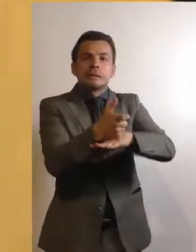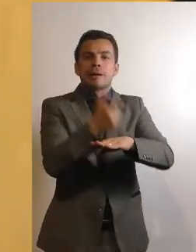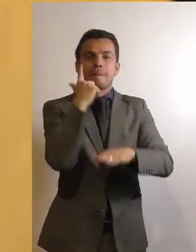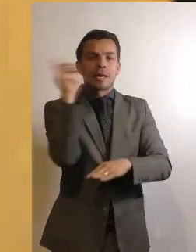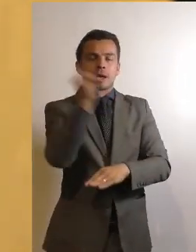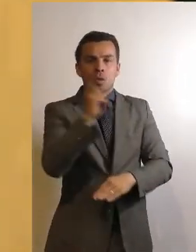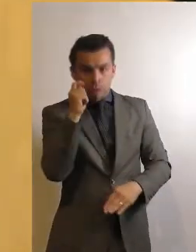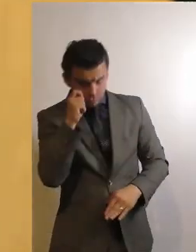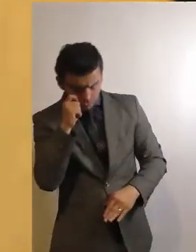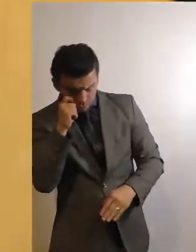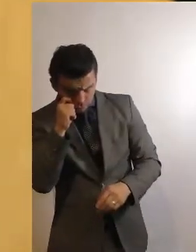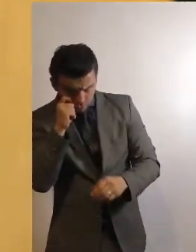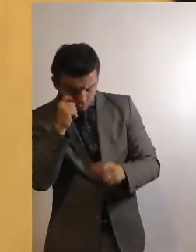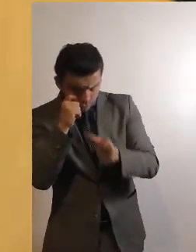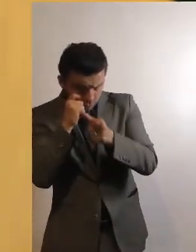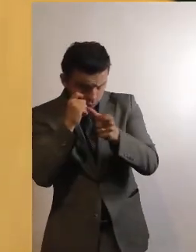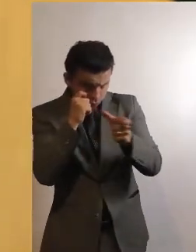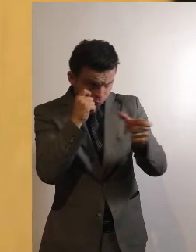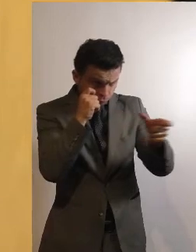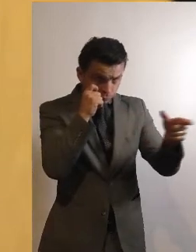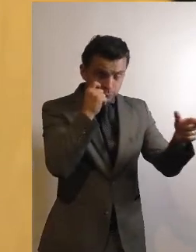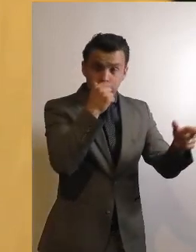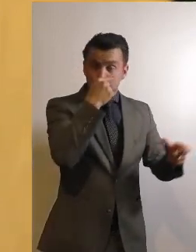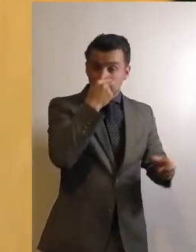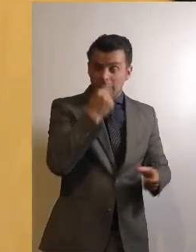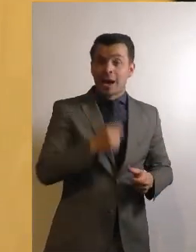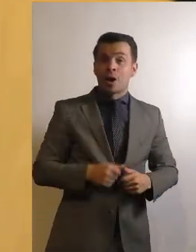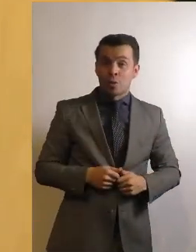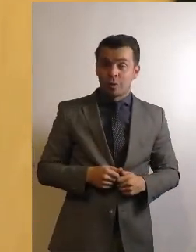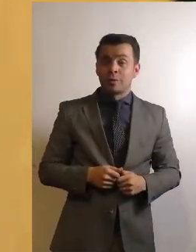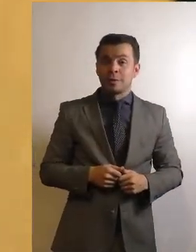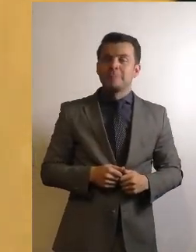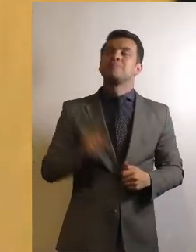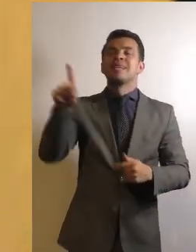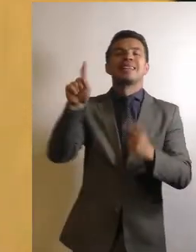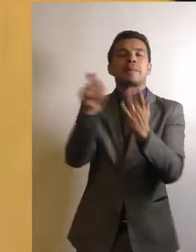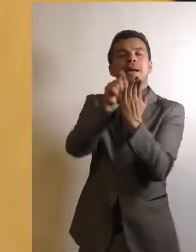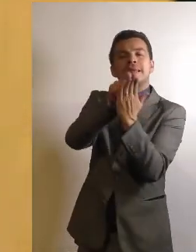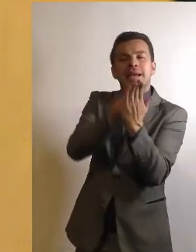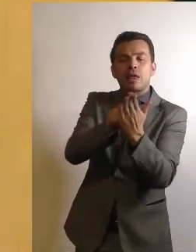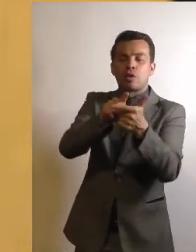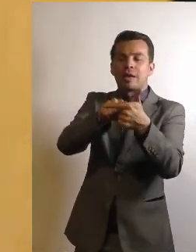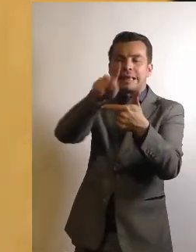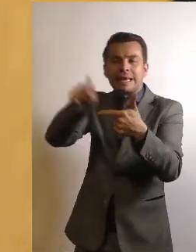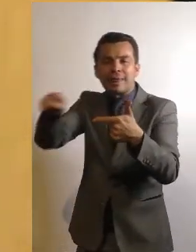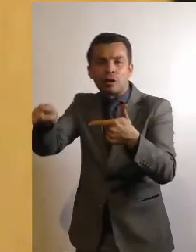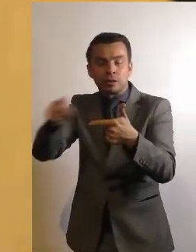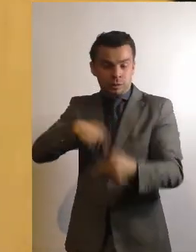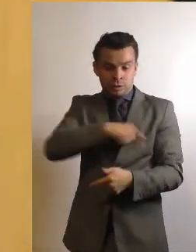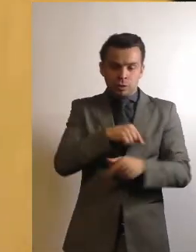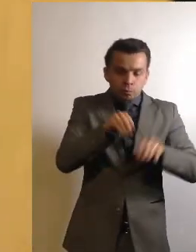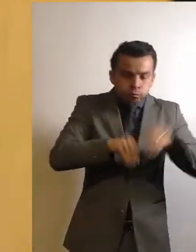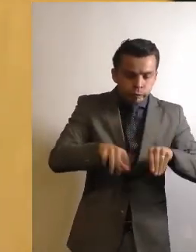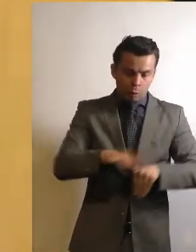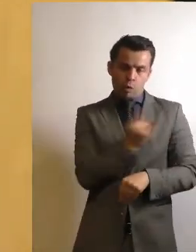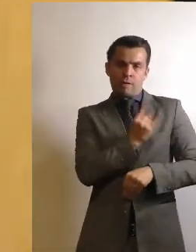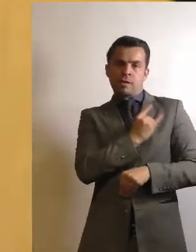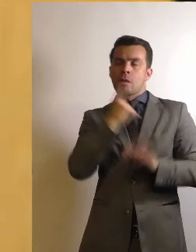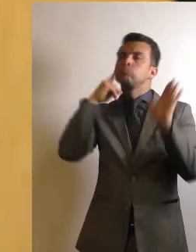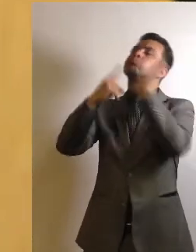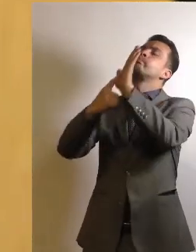en los diferentes capítulos de indicadores, y esto nos ha llevado a tener un